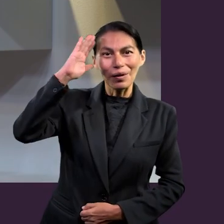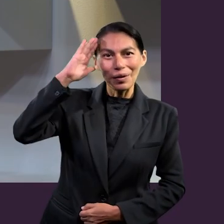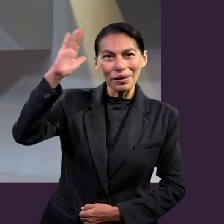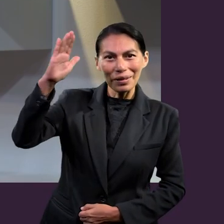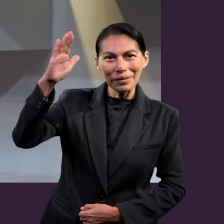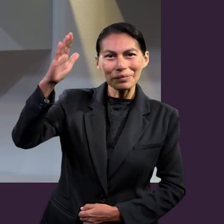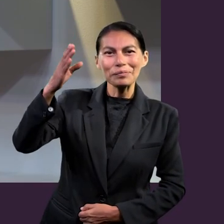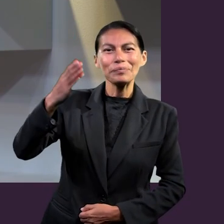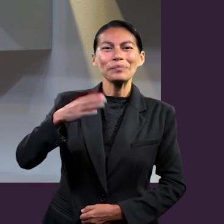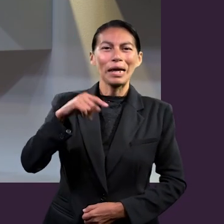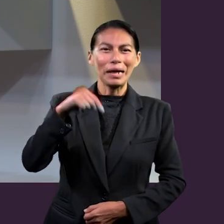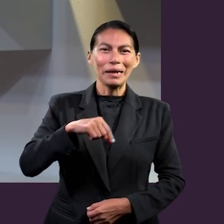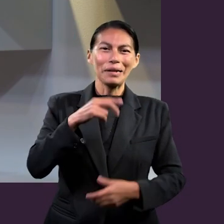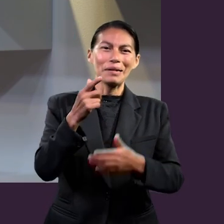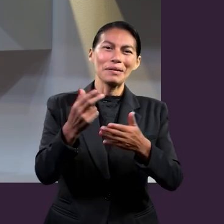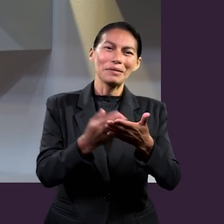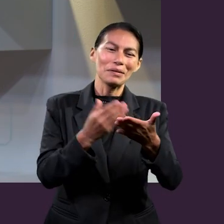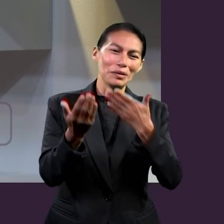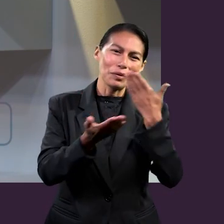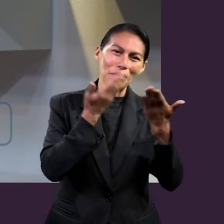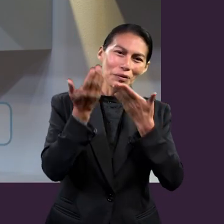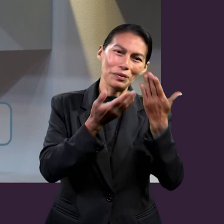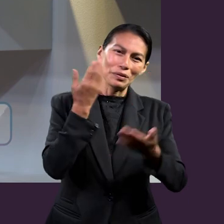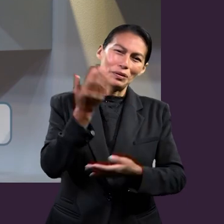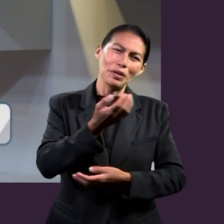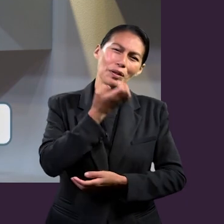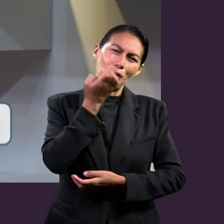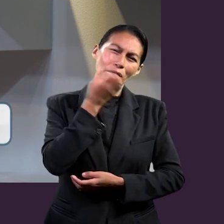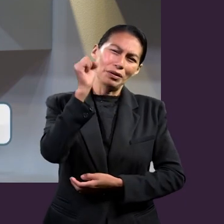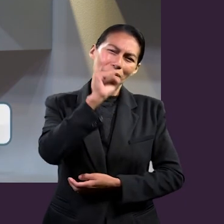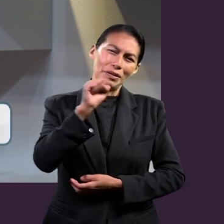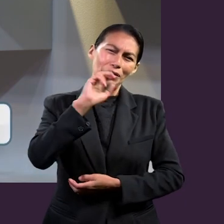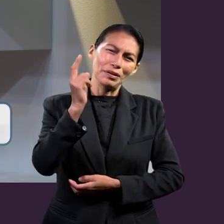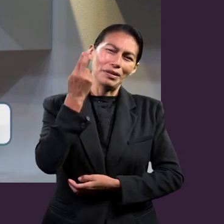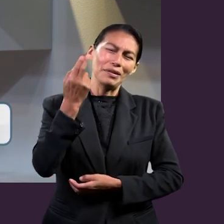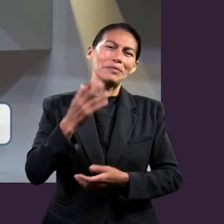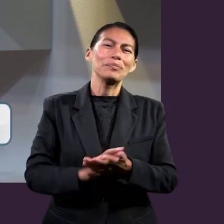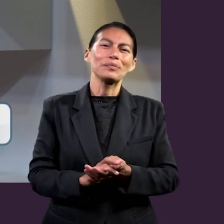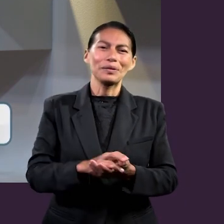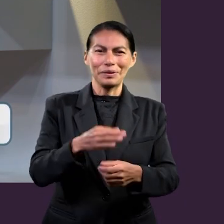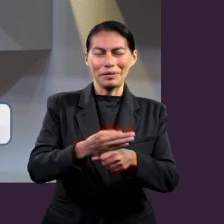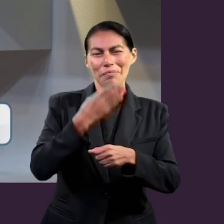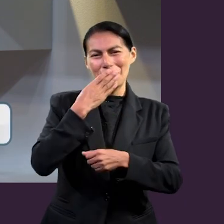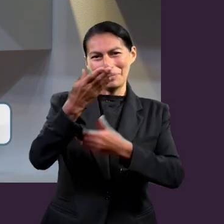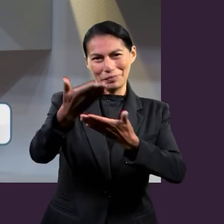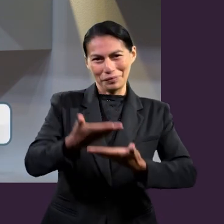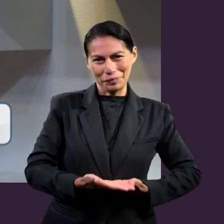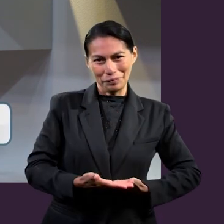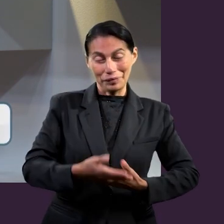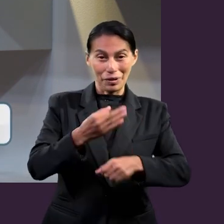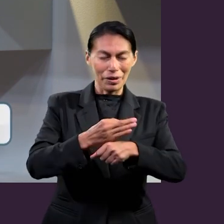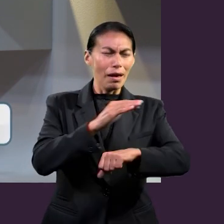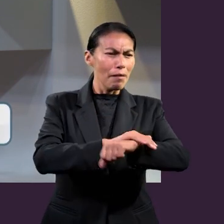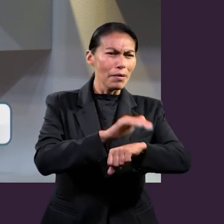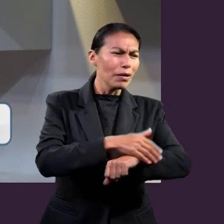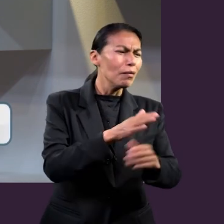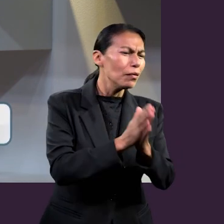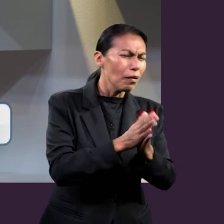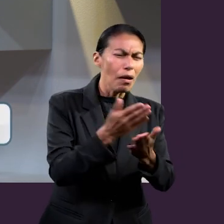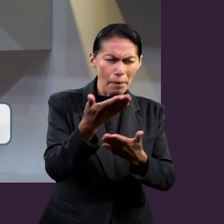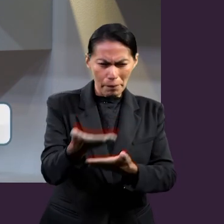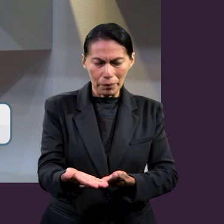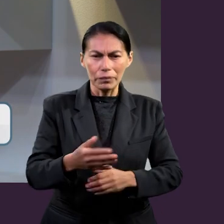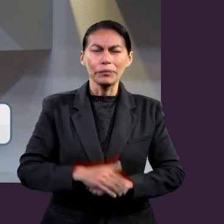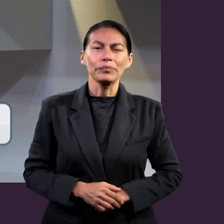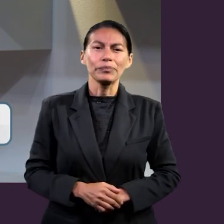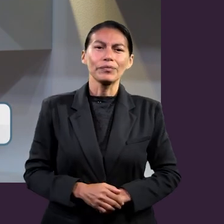Hola, ¿qué tal? Bienvenidos al repaso de la Escuela Sabática Universitaria y en esta ocasión cuento con algunos amigos que voy a pedir